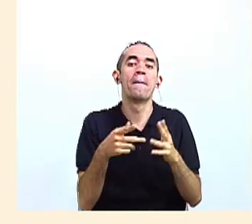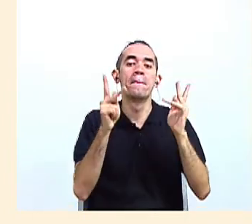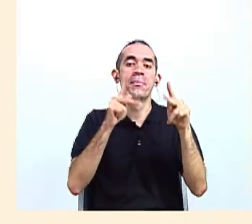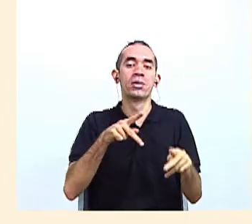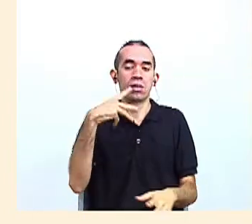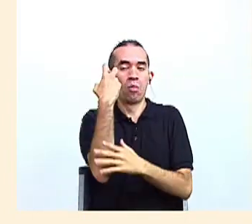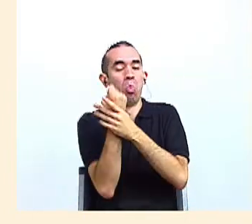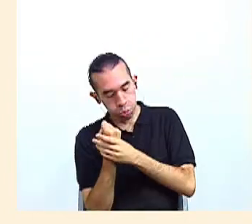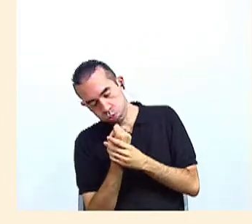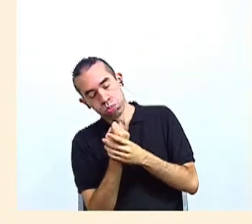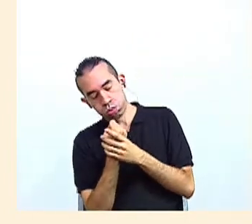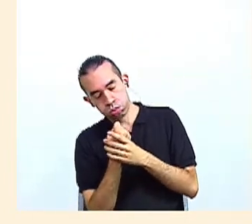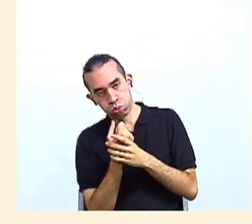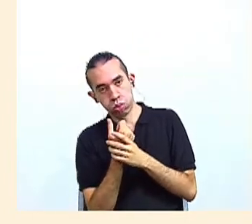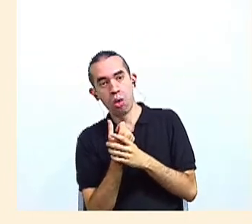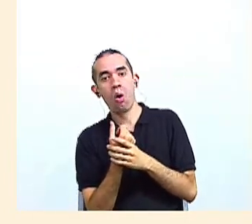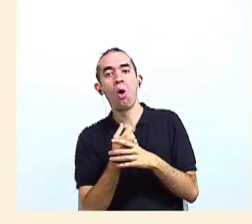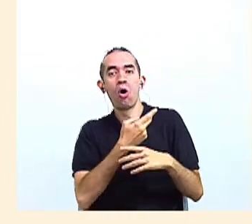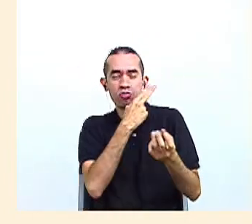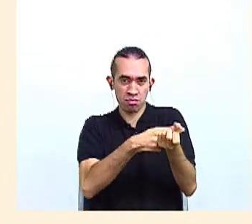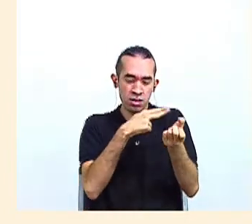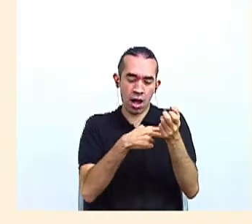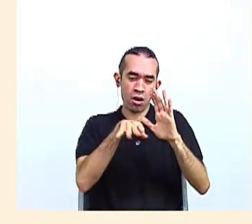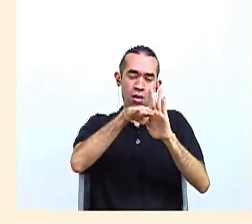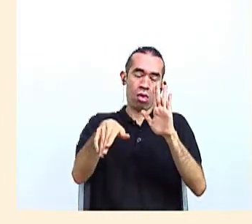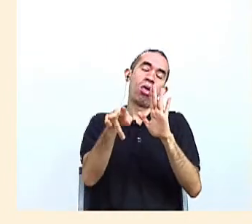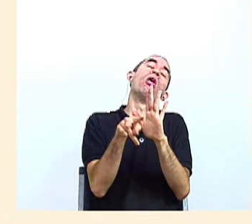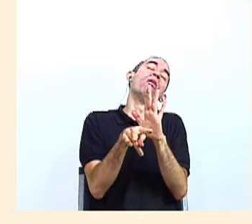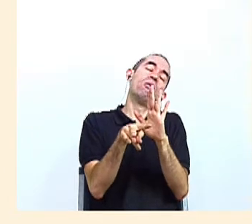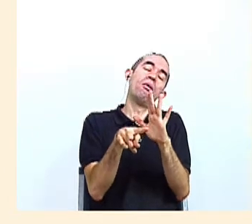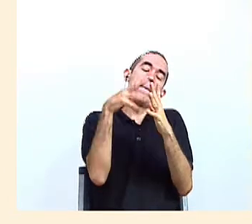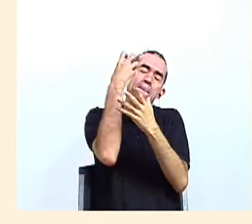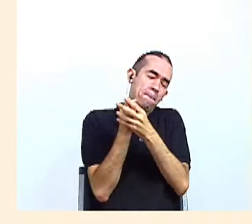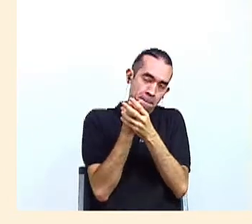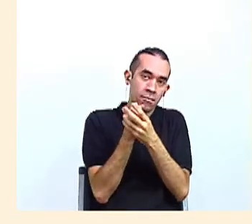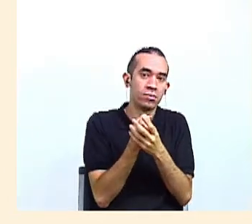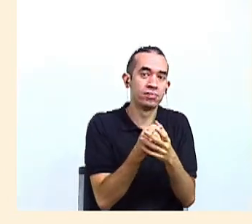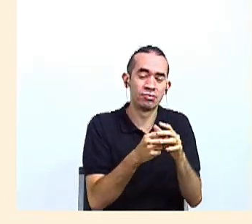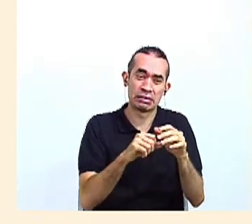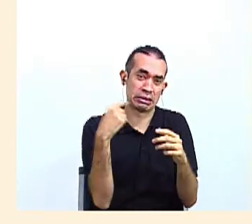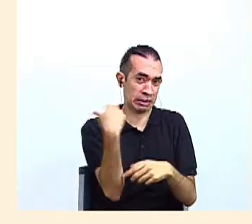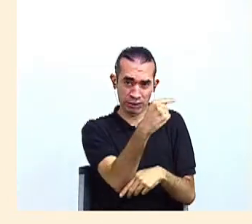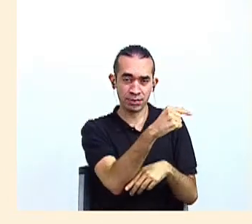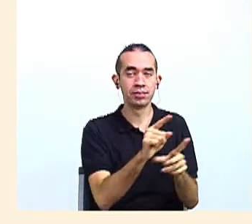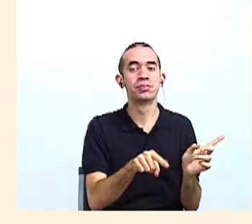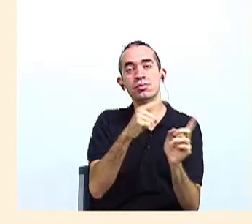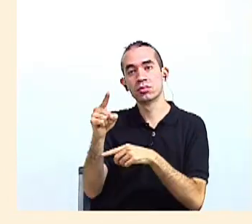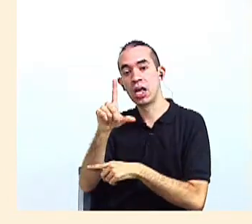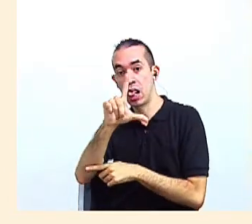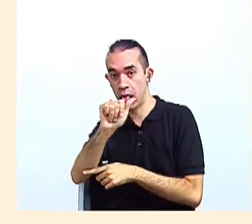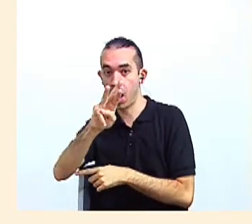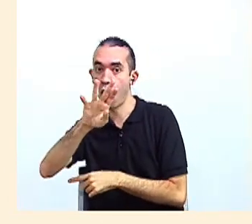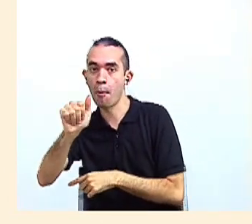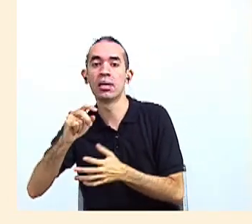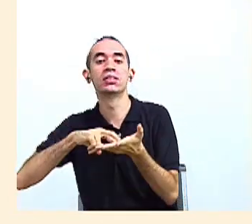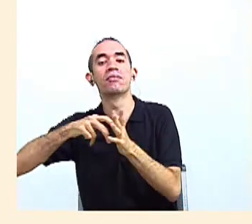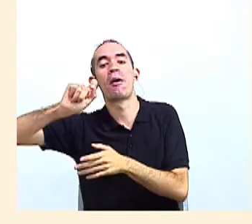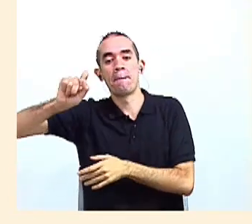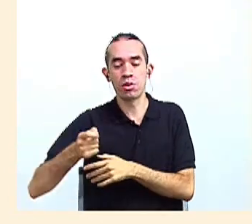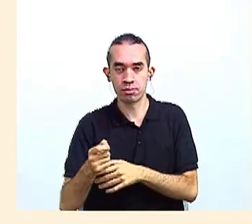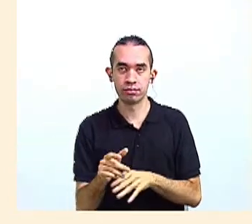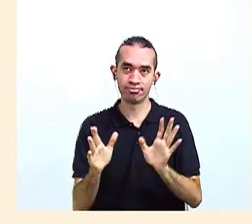de conciencia, ¿sí? Y la coma al signo de puntuación. Otro caso, el radio o la